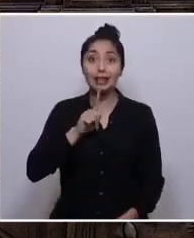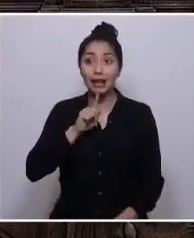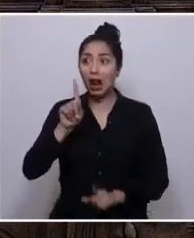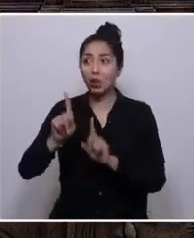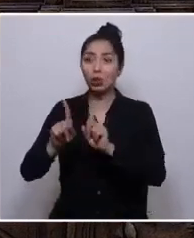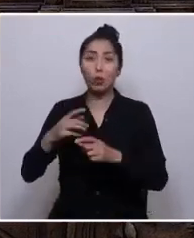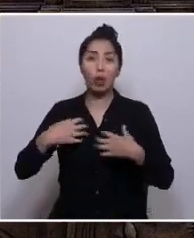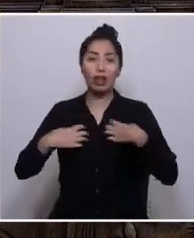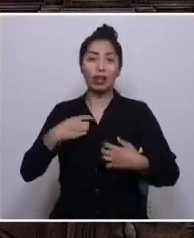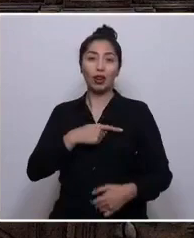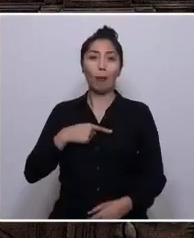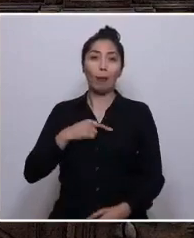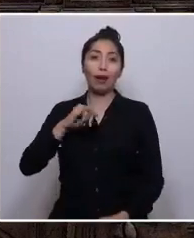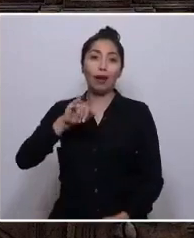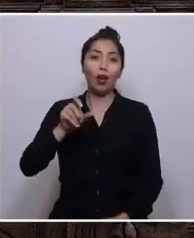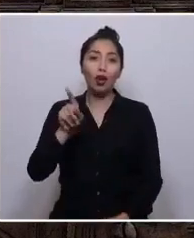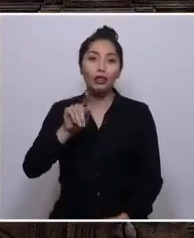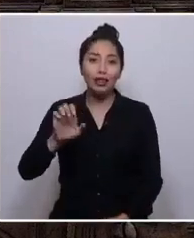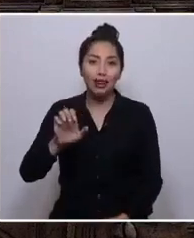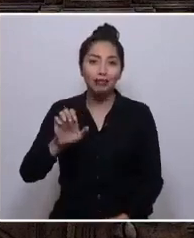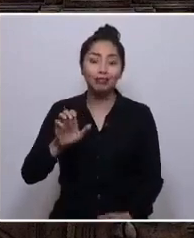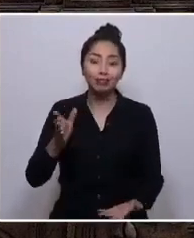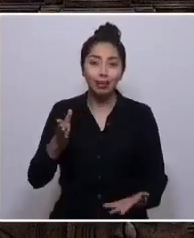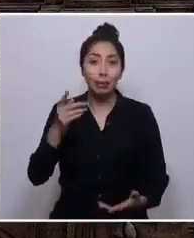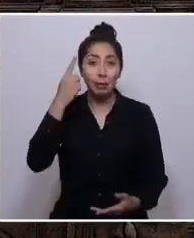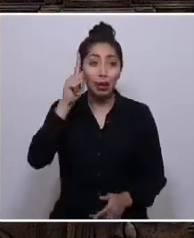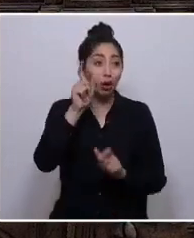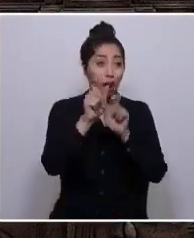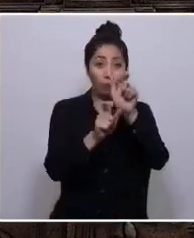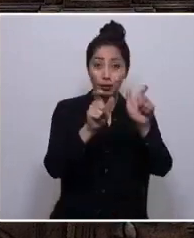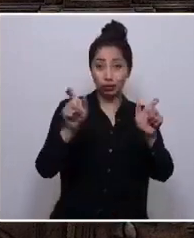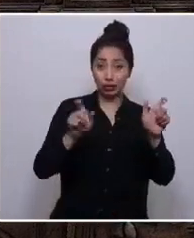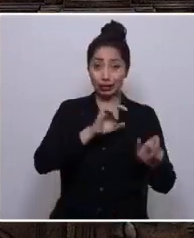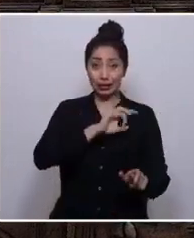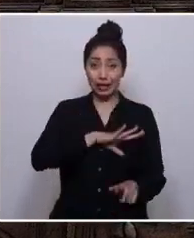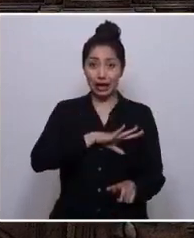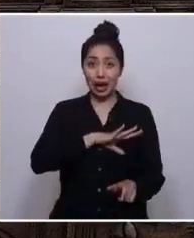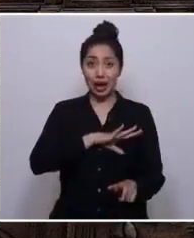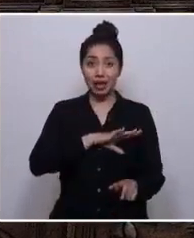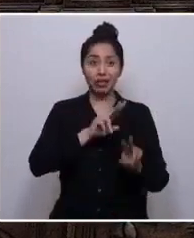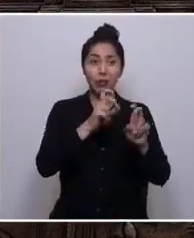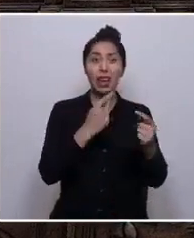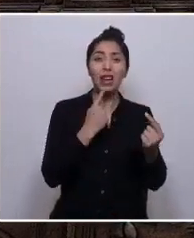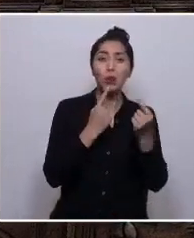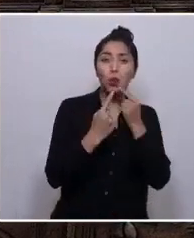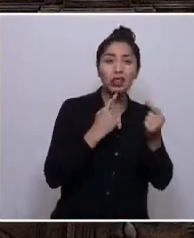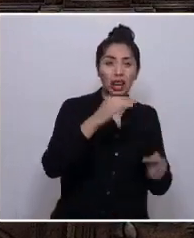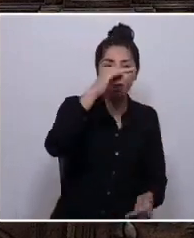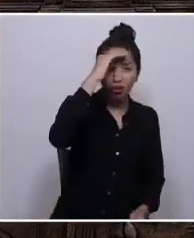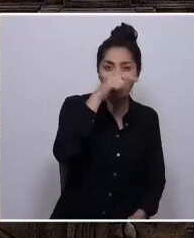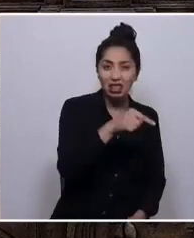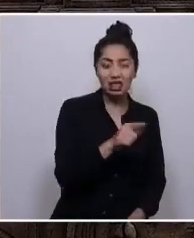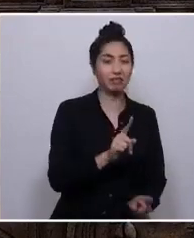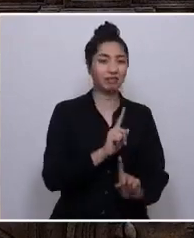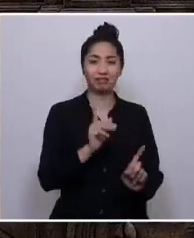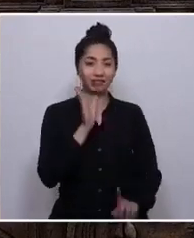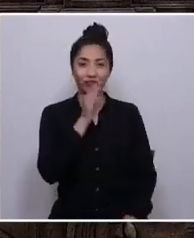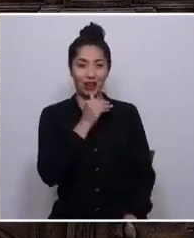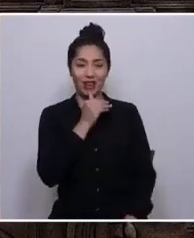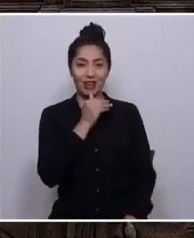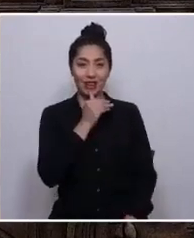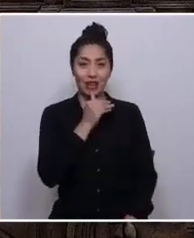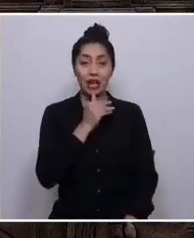chilenas y chilenos ya no le cree a encuestas ni a los medios de comunicación tradicional los estudiantes de la universidad